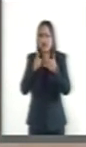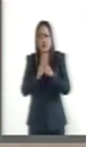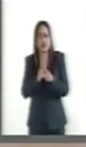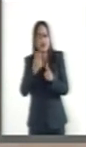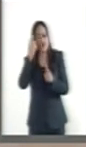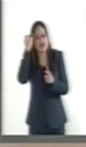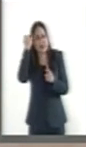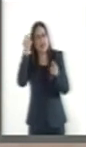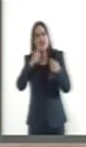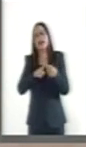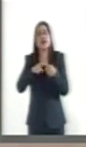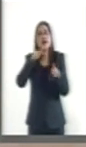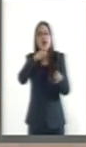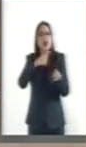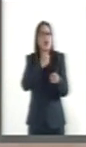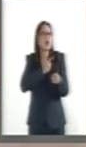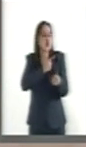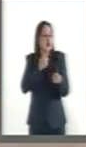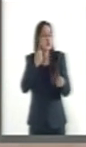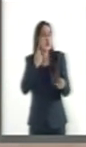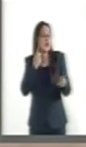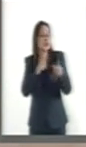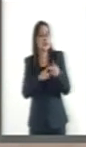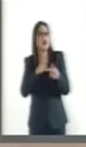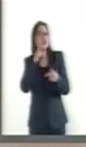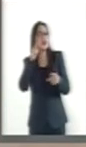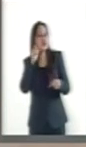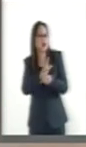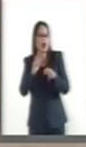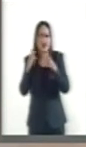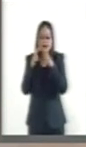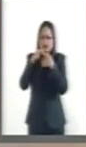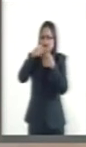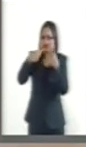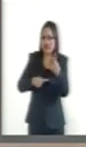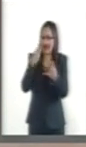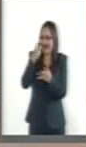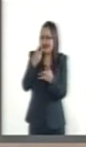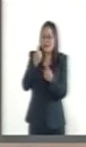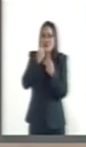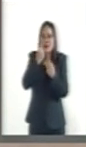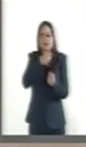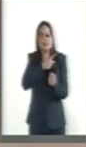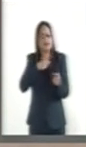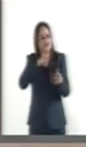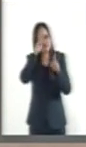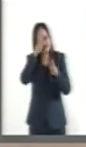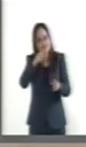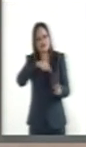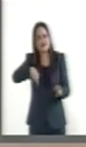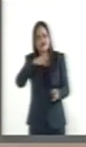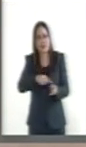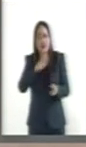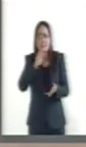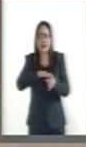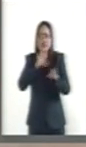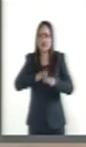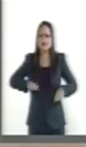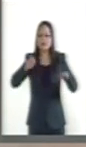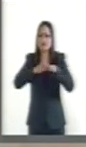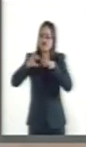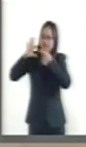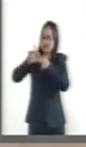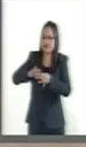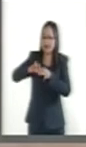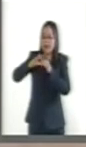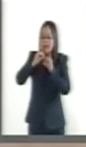orientación política, religiosa o sexual, así como a preservar la memoria y la identidad cultural. Desde el